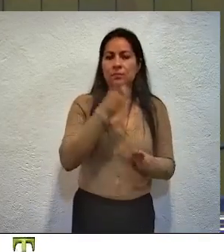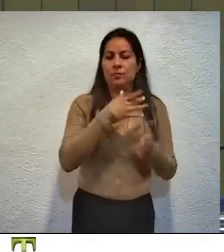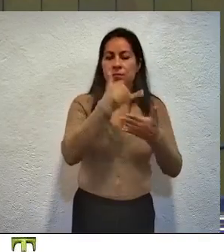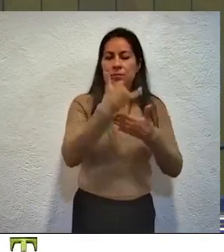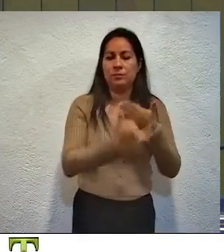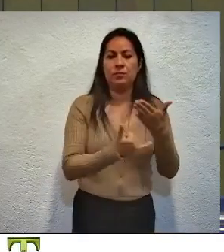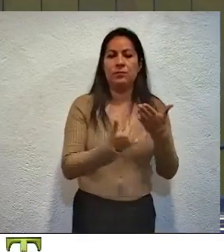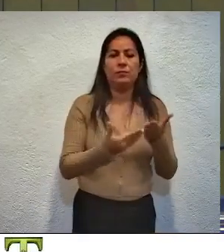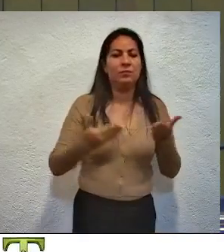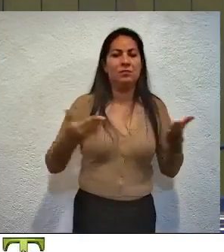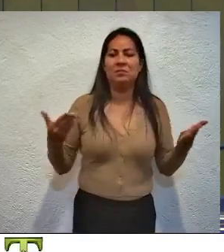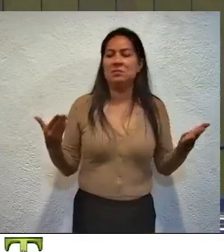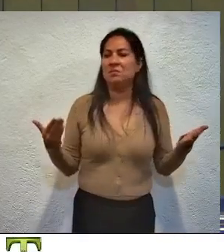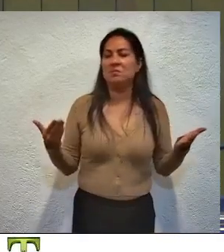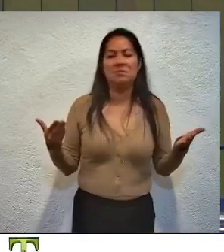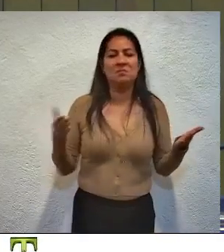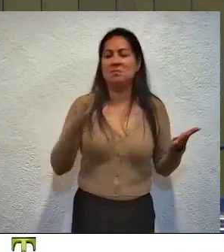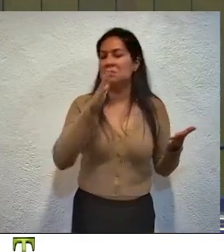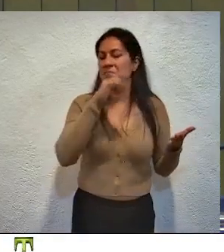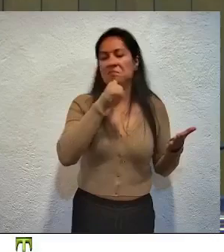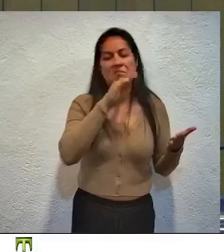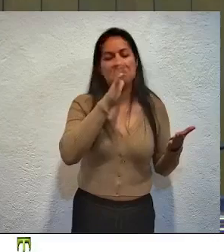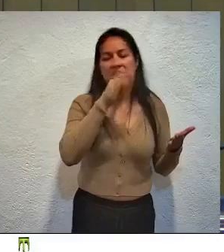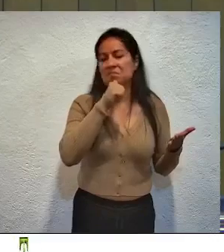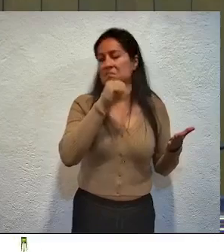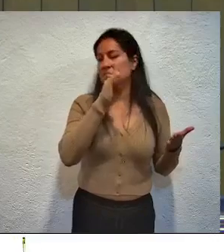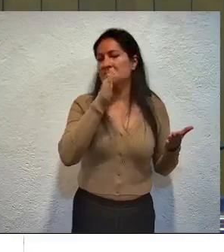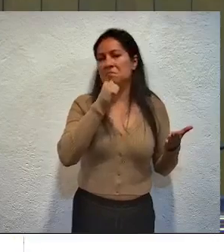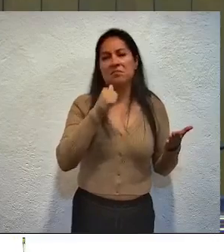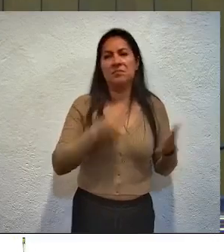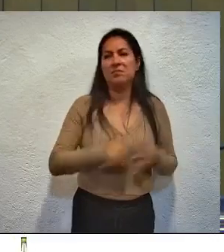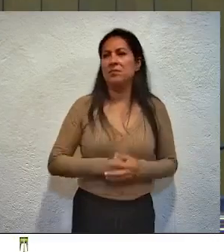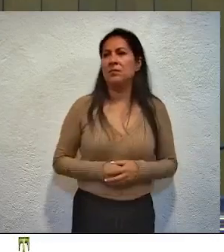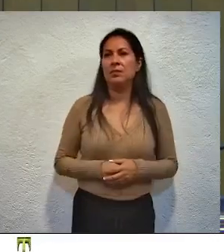proyecto, en este momento no es posible